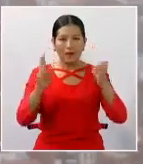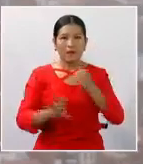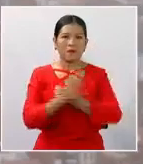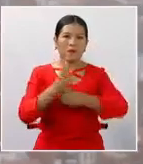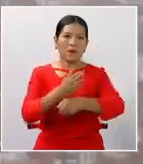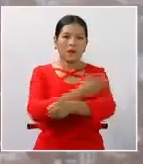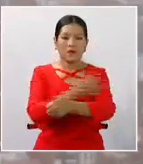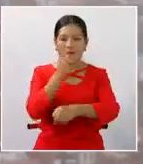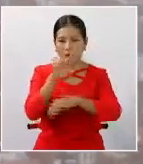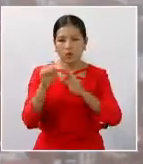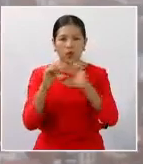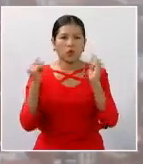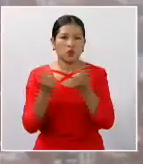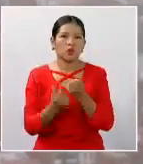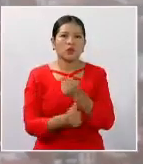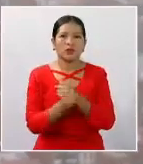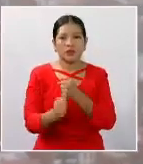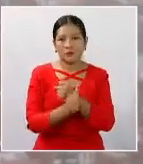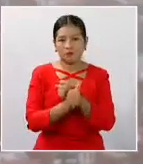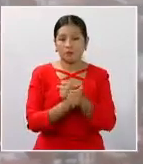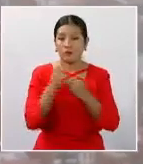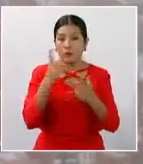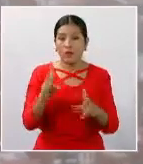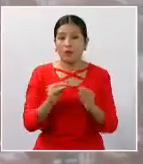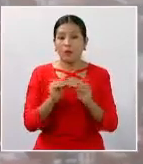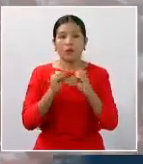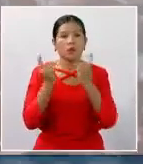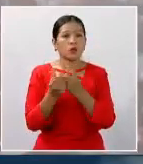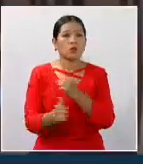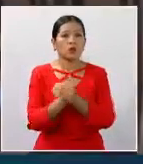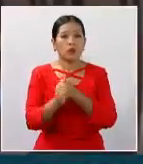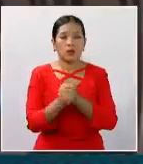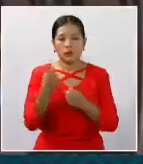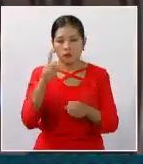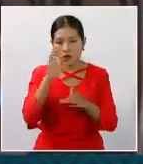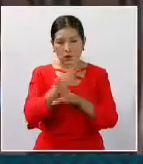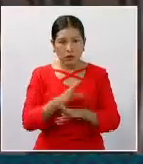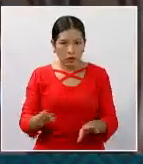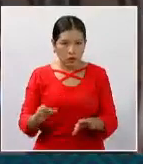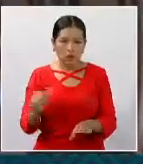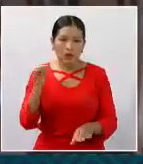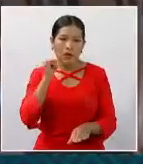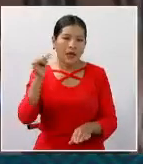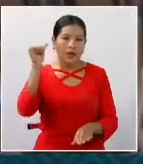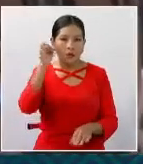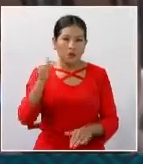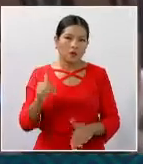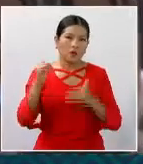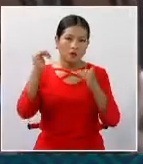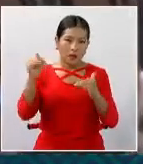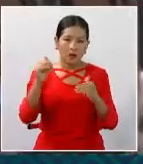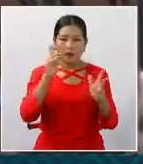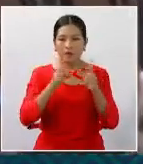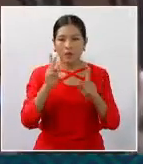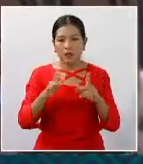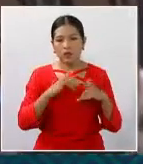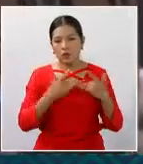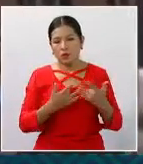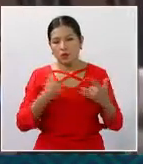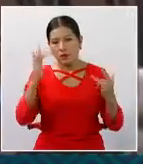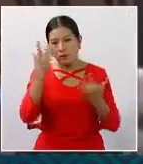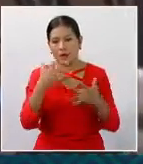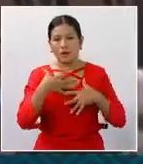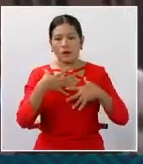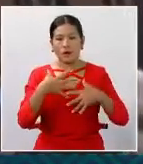de riesgo. Esos grupos de riesgo son los niños, personas adultas mayores, personas con enfermedades cardiorrespiratorias como el